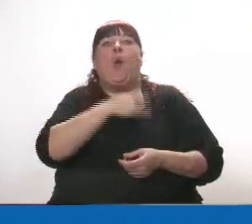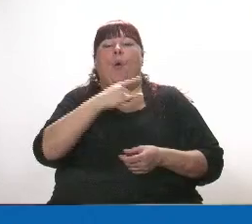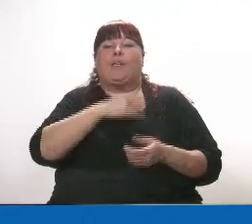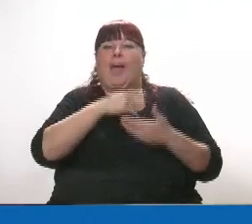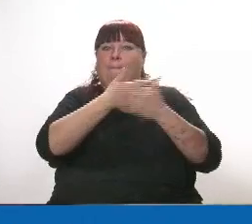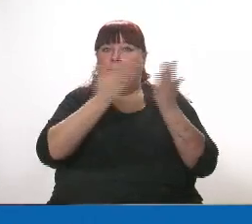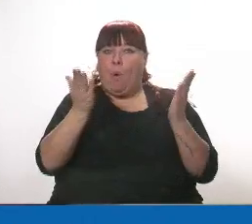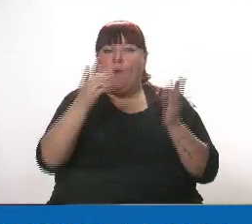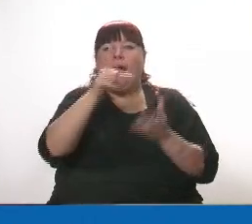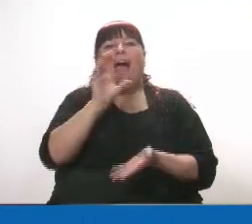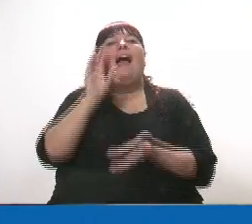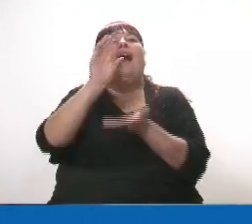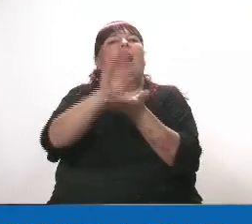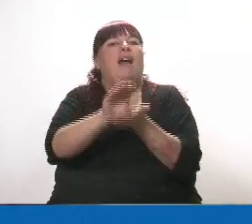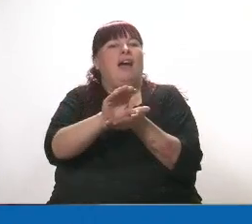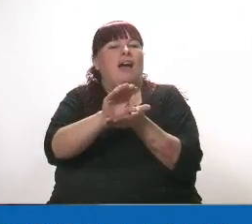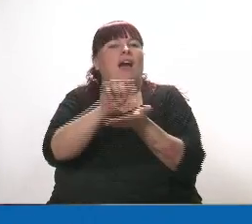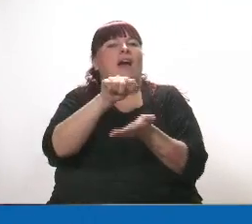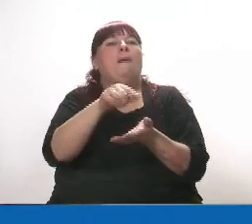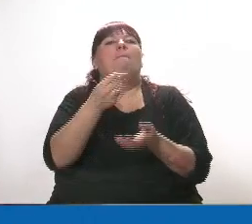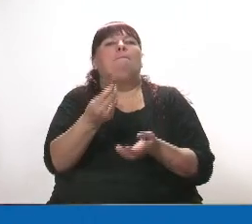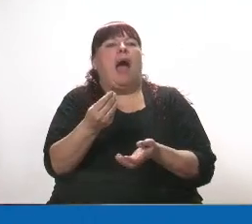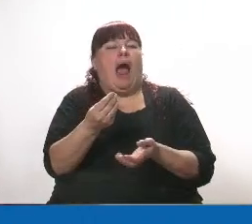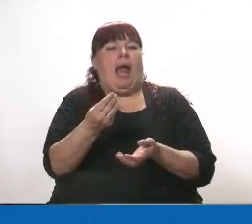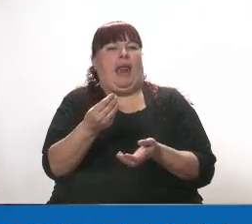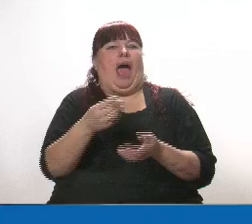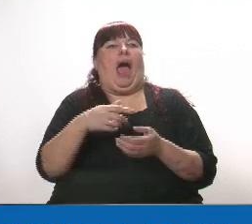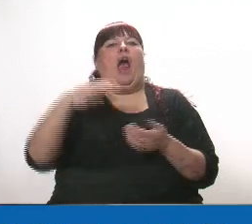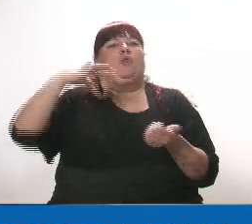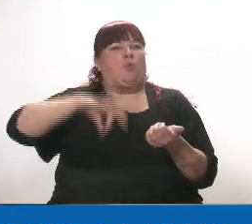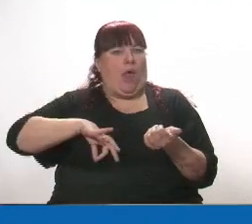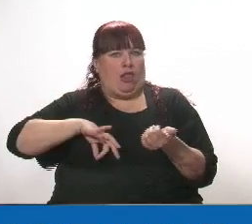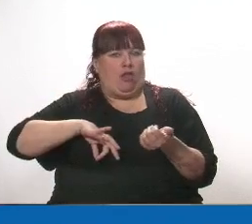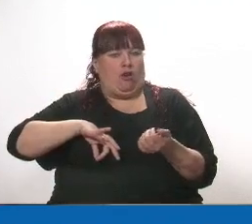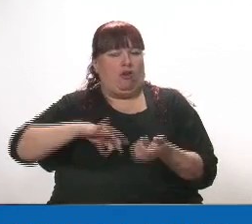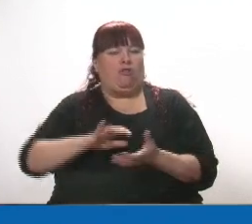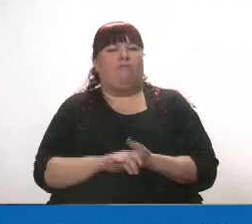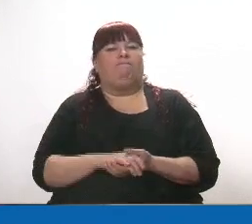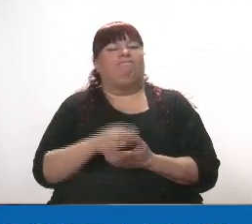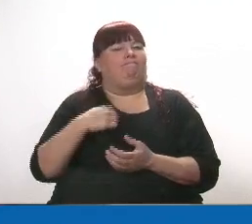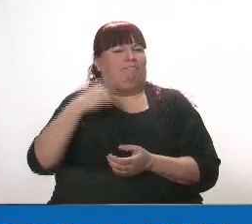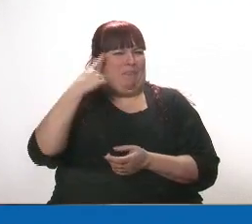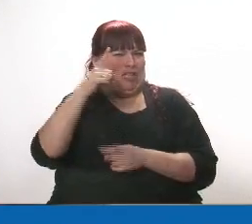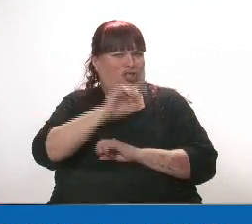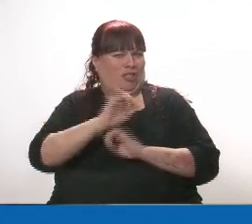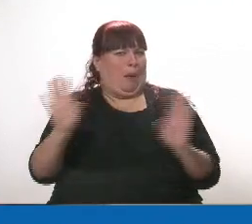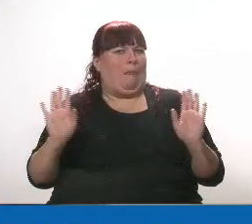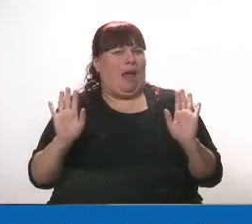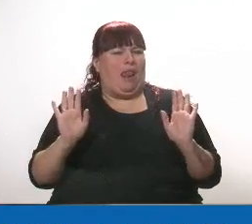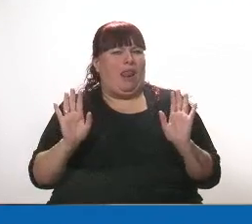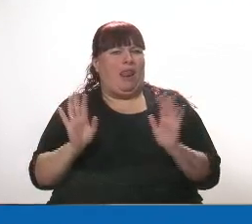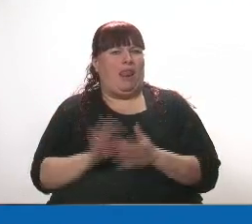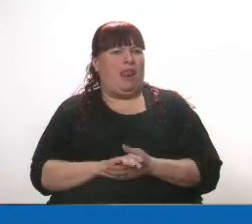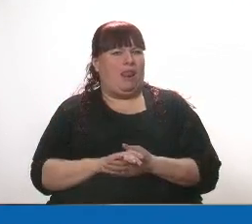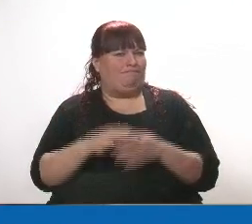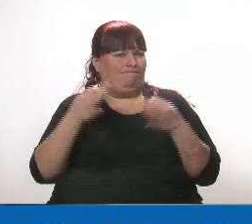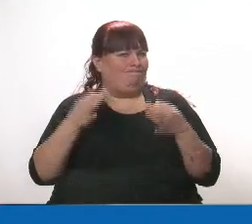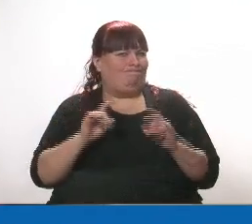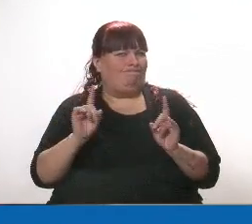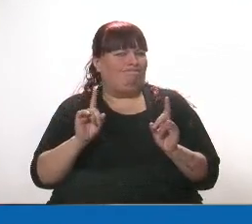públicas esté destinado a la salarial Yo creo que es incorrecto En